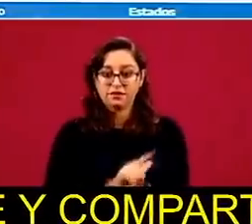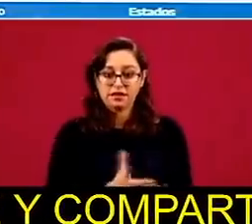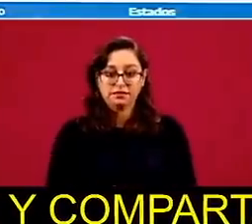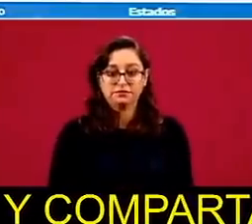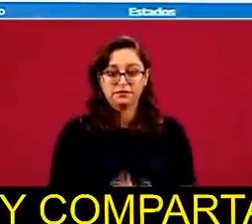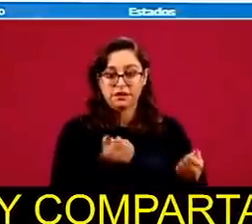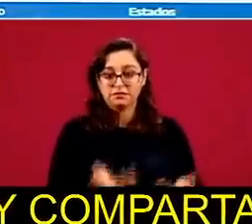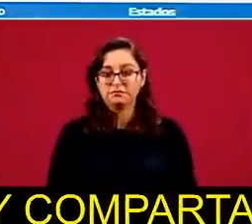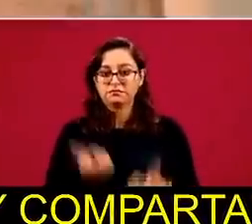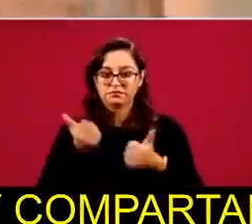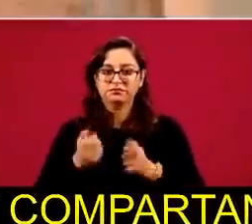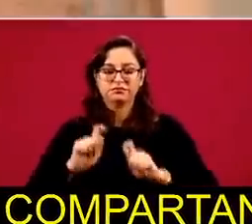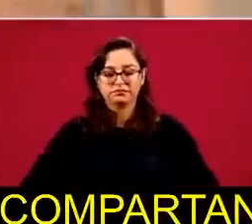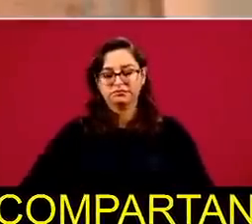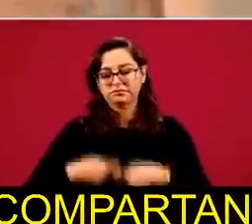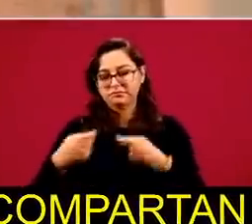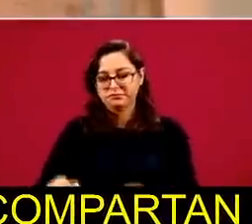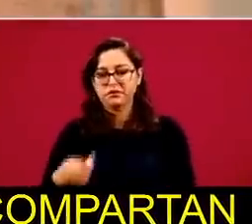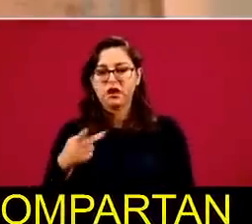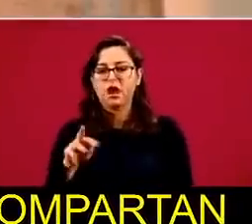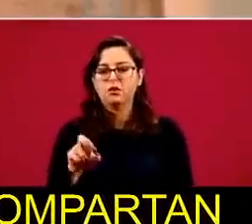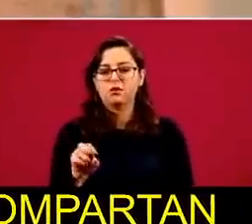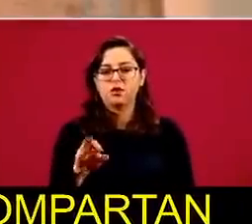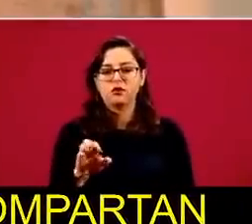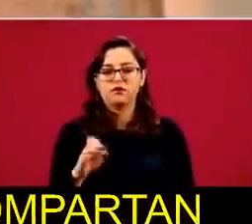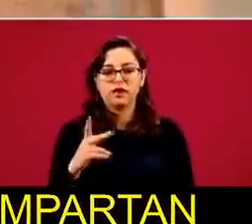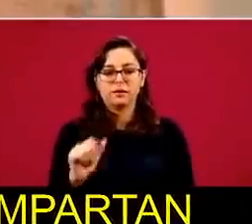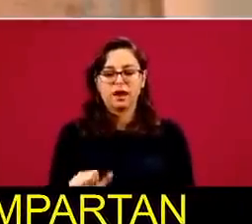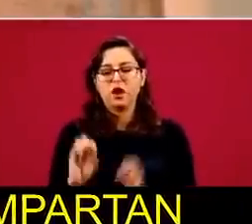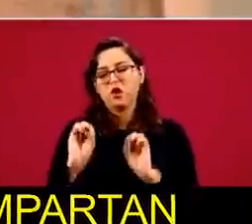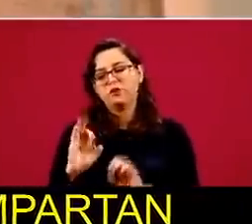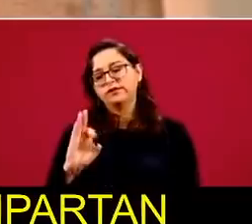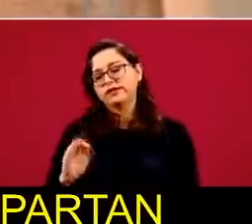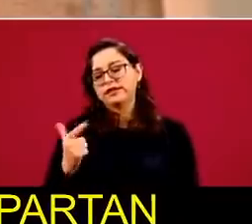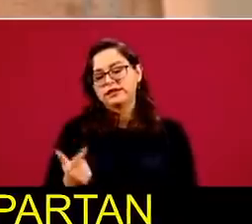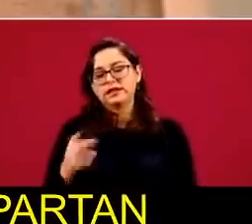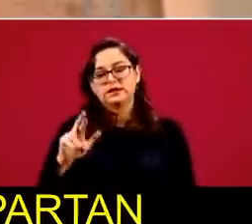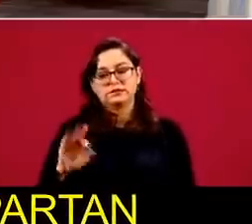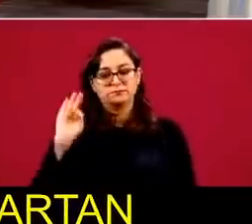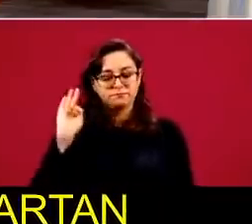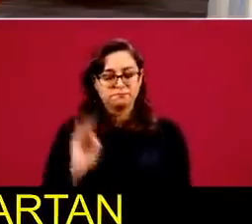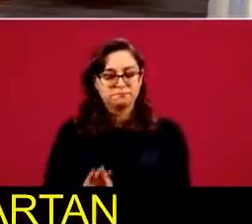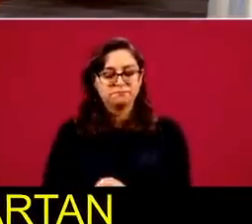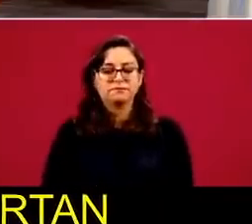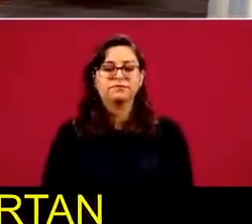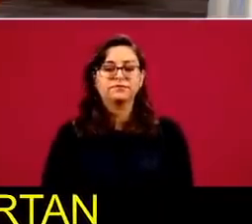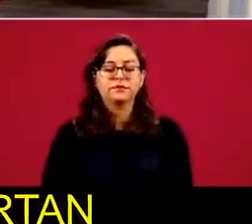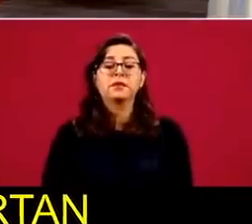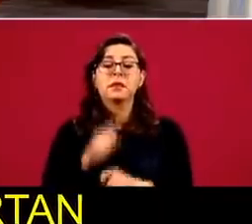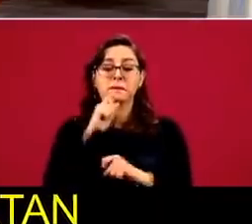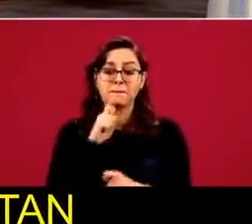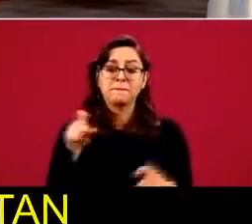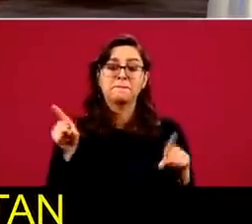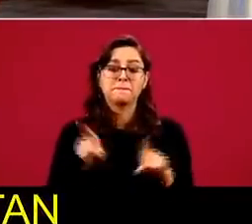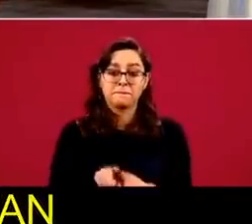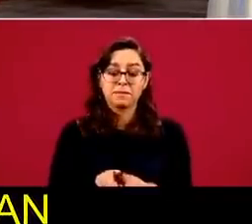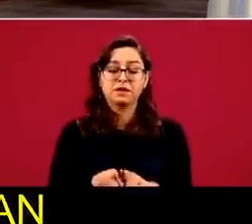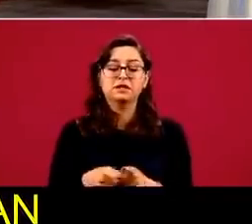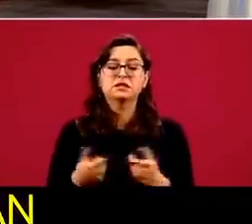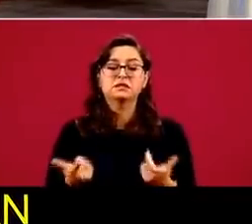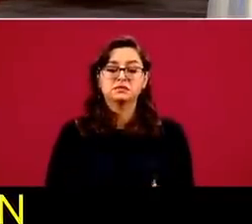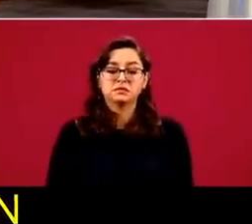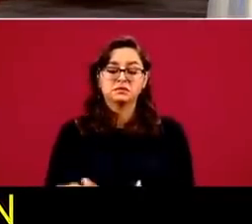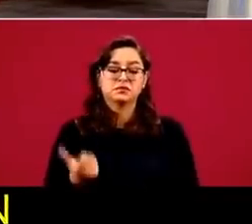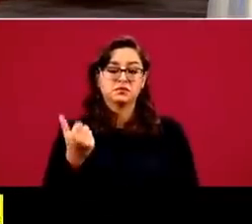fiscalía general de la república en esta semana tenemos el apoyo de la carretera y apoyo de seguridad a la carrera a la carrera